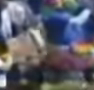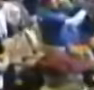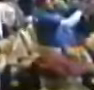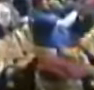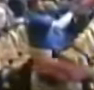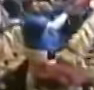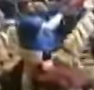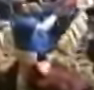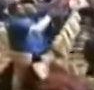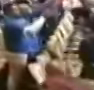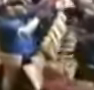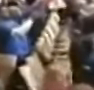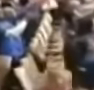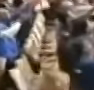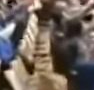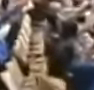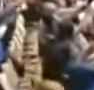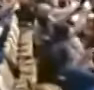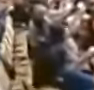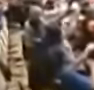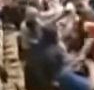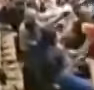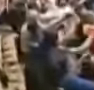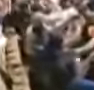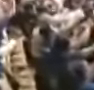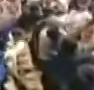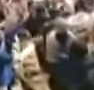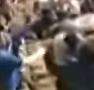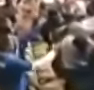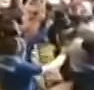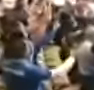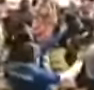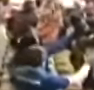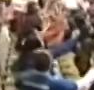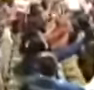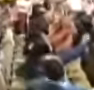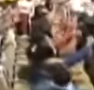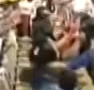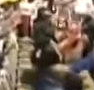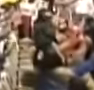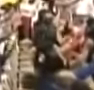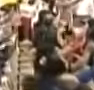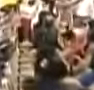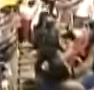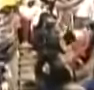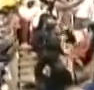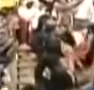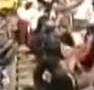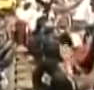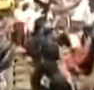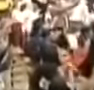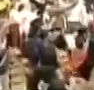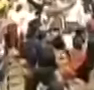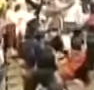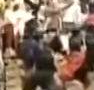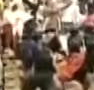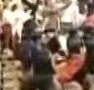de Campaña Venezuela Toda. Vamos a escuchar de inmediato el ambiente que se vive a esta hora.